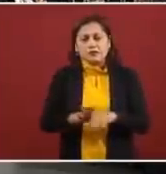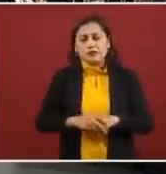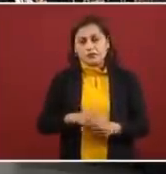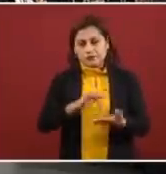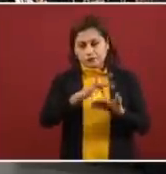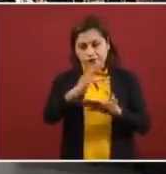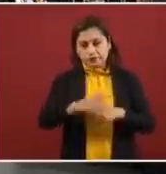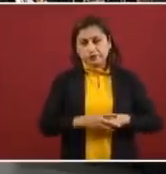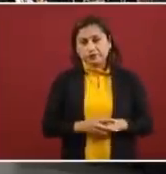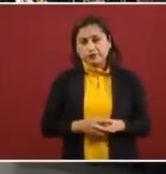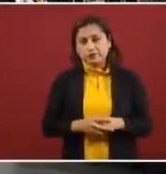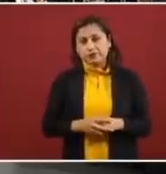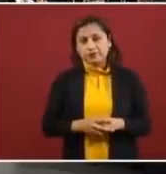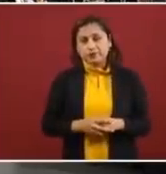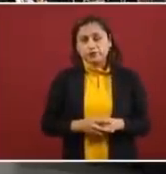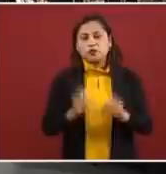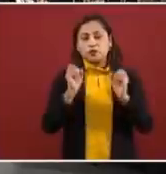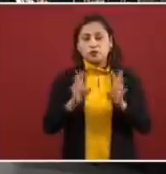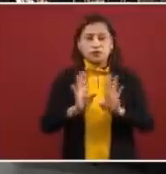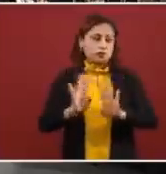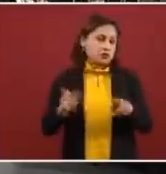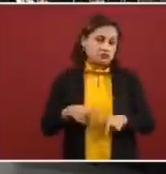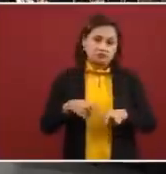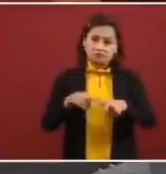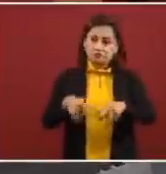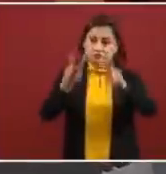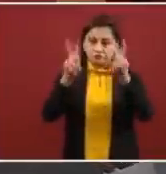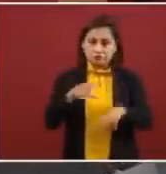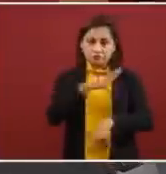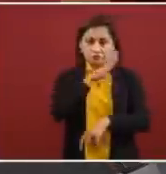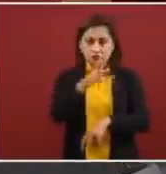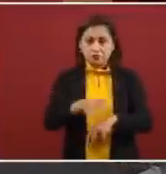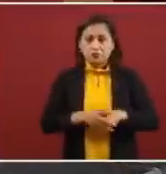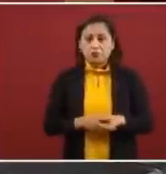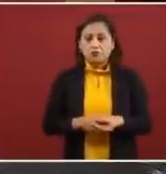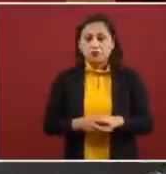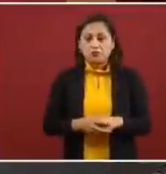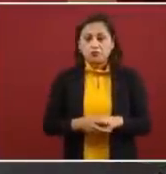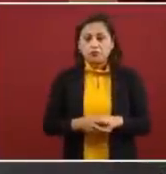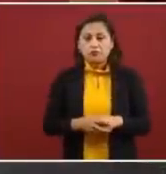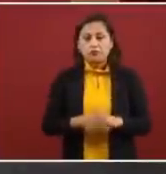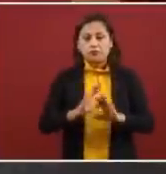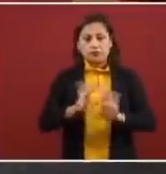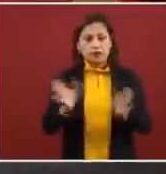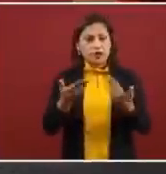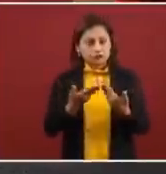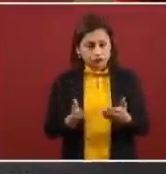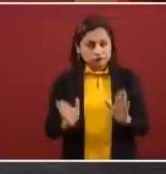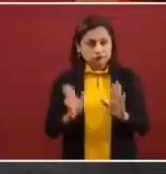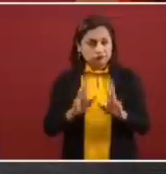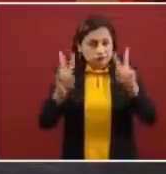vamos a lo general ya esté se abrió el